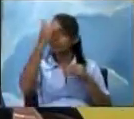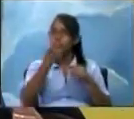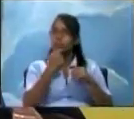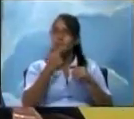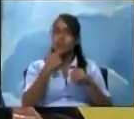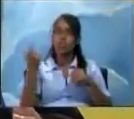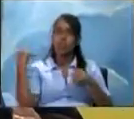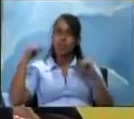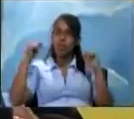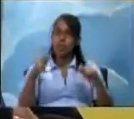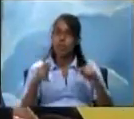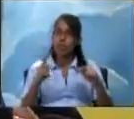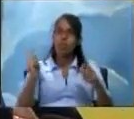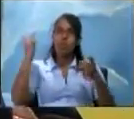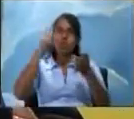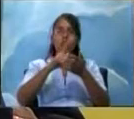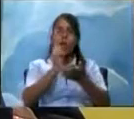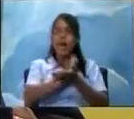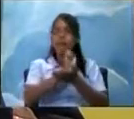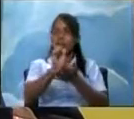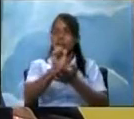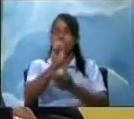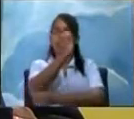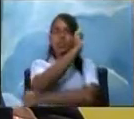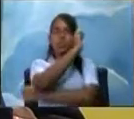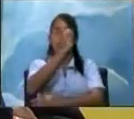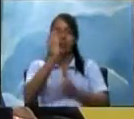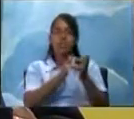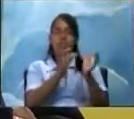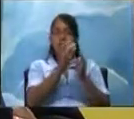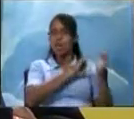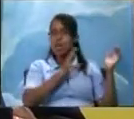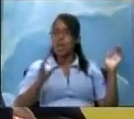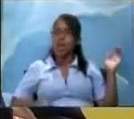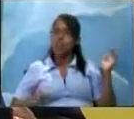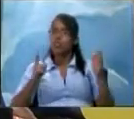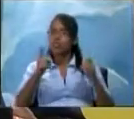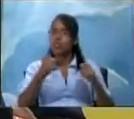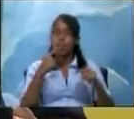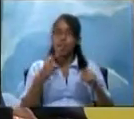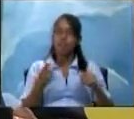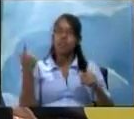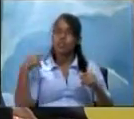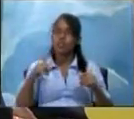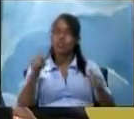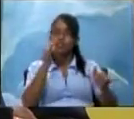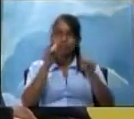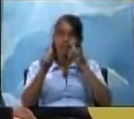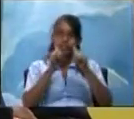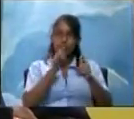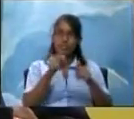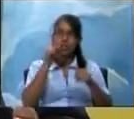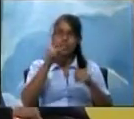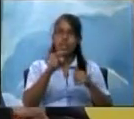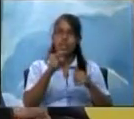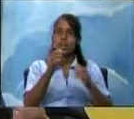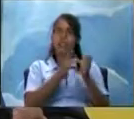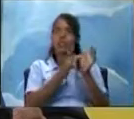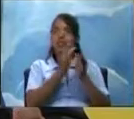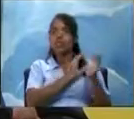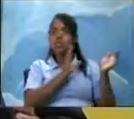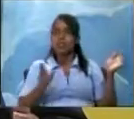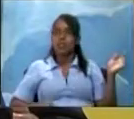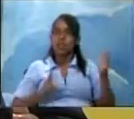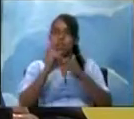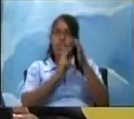hermosa tenemos aquí, como si eso fuera eterno. Jesucristo le dijo, mire, compañero, le tengo noticias.